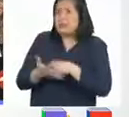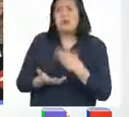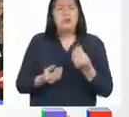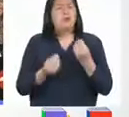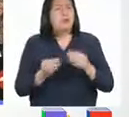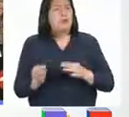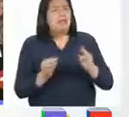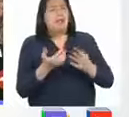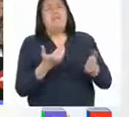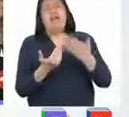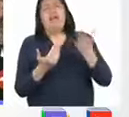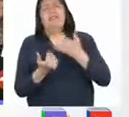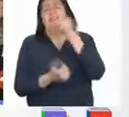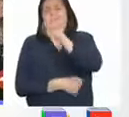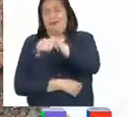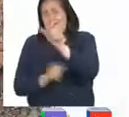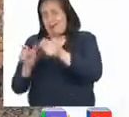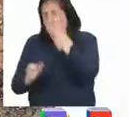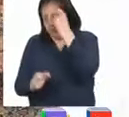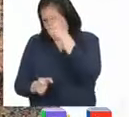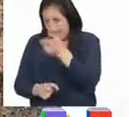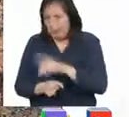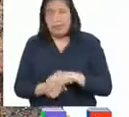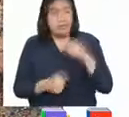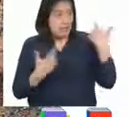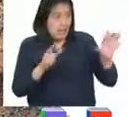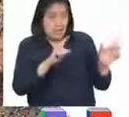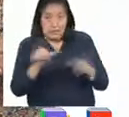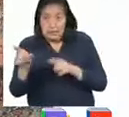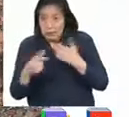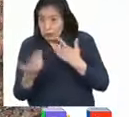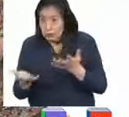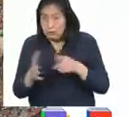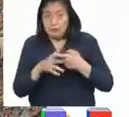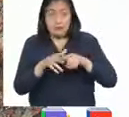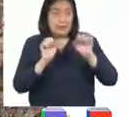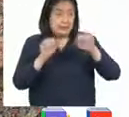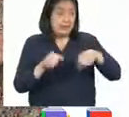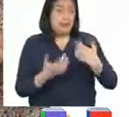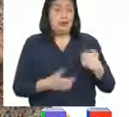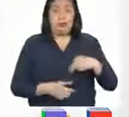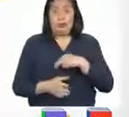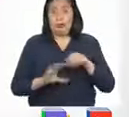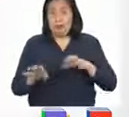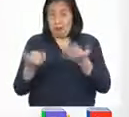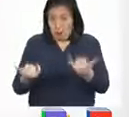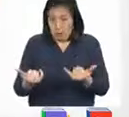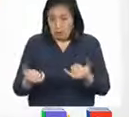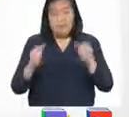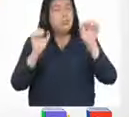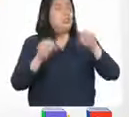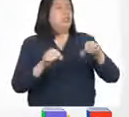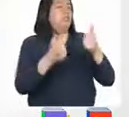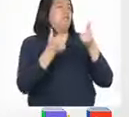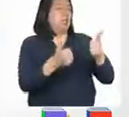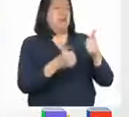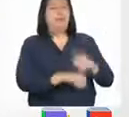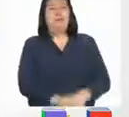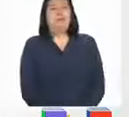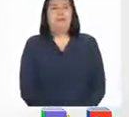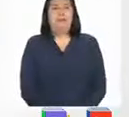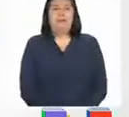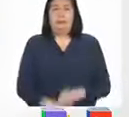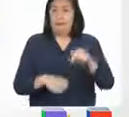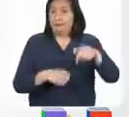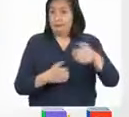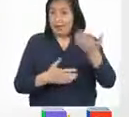de una forma fácil de entender. ¿Están listas y listos para empezar nuestra actividad? ¡Muy bien!